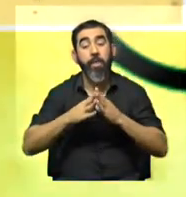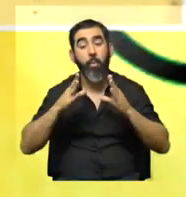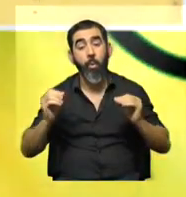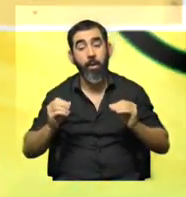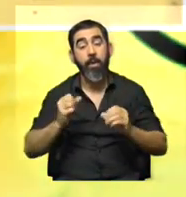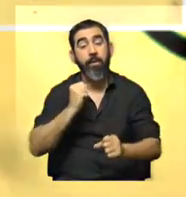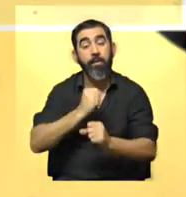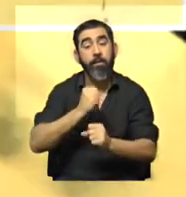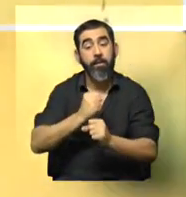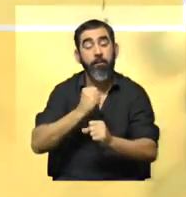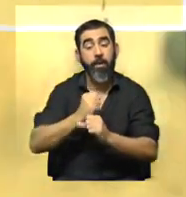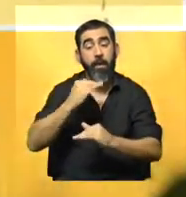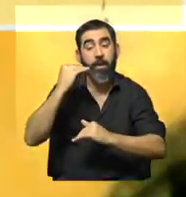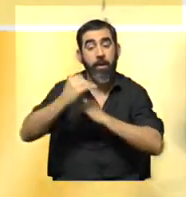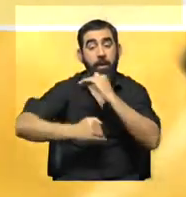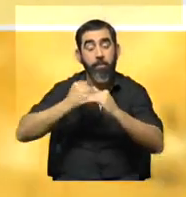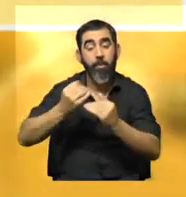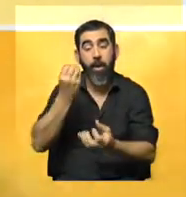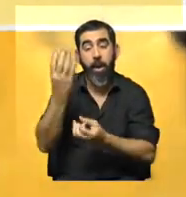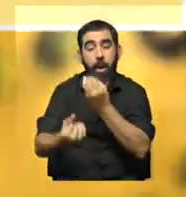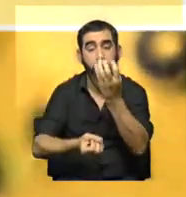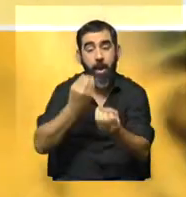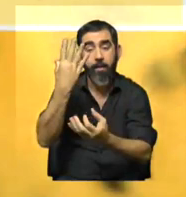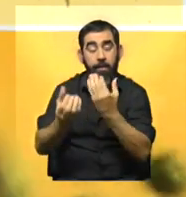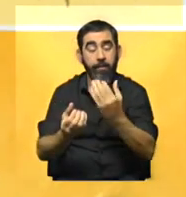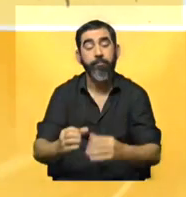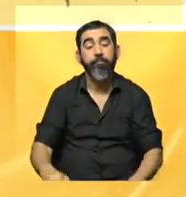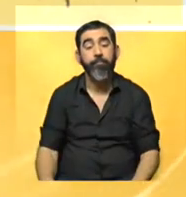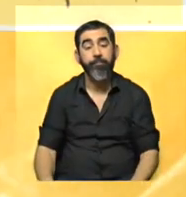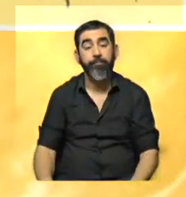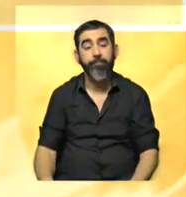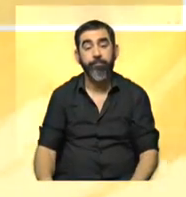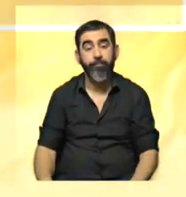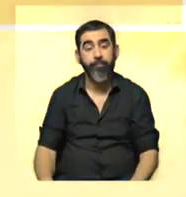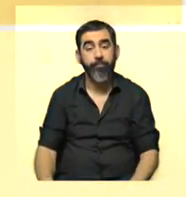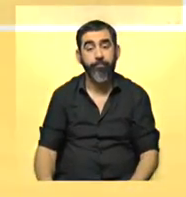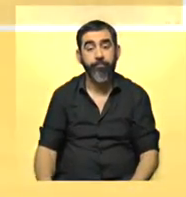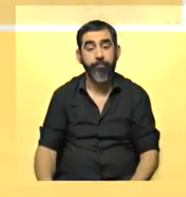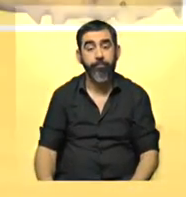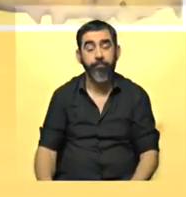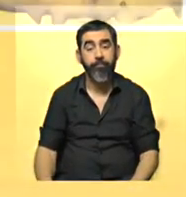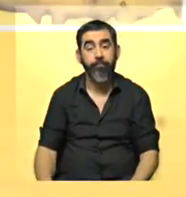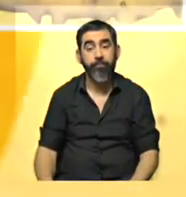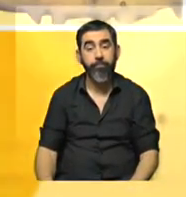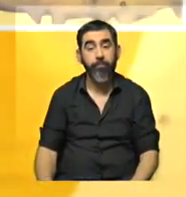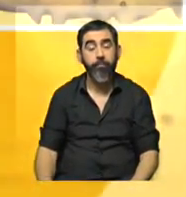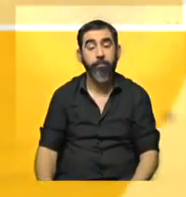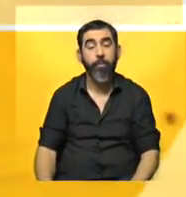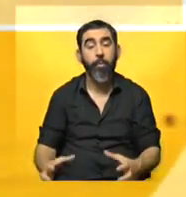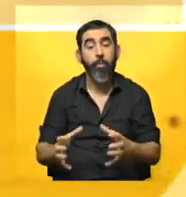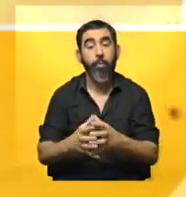que trabajan en el crecimiento de un jardín de cristales. Y vemos acá que el primer puesto fue para el grupo